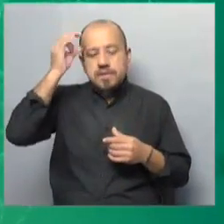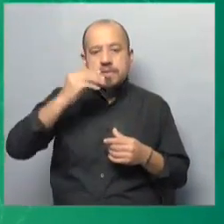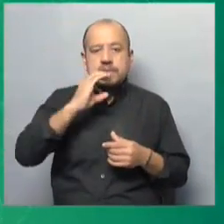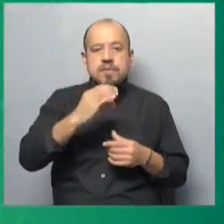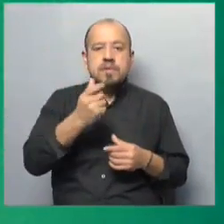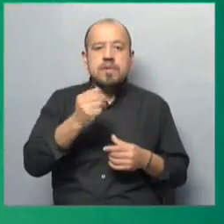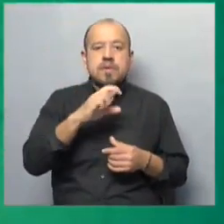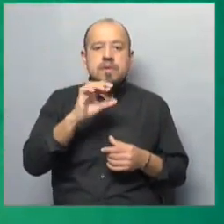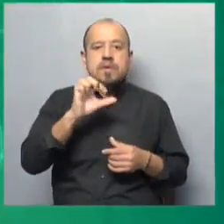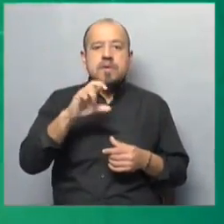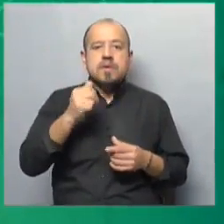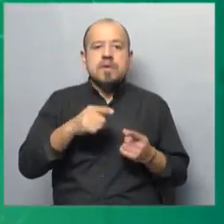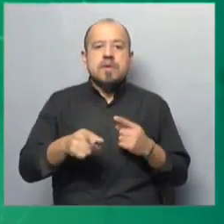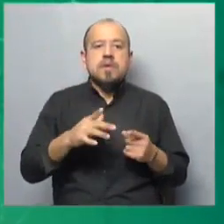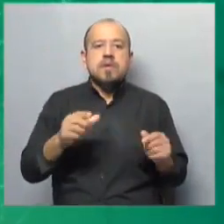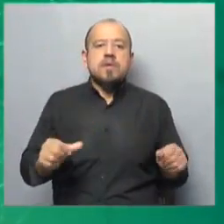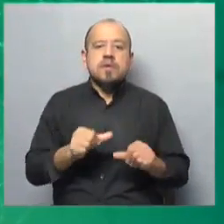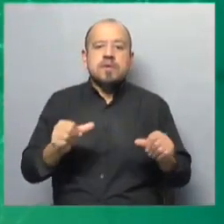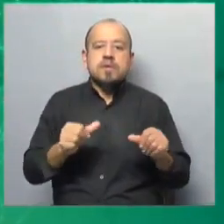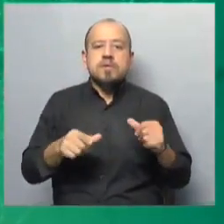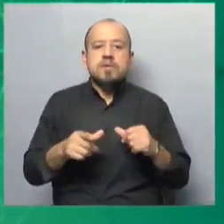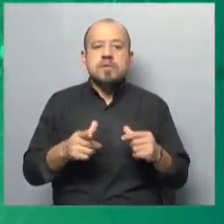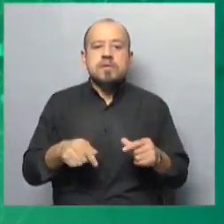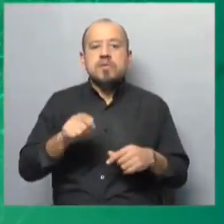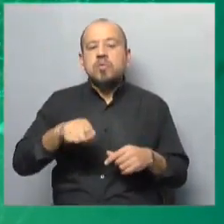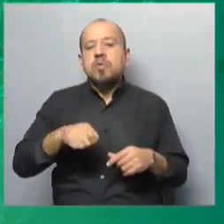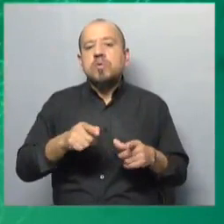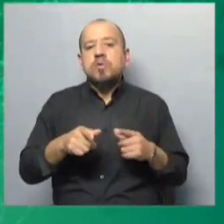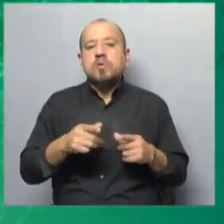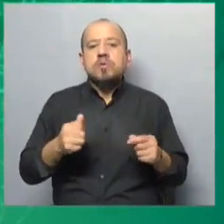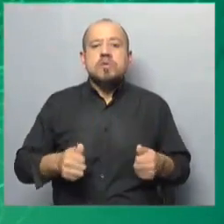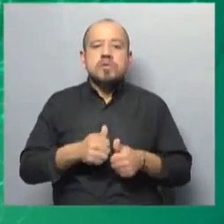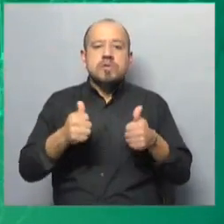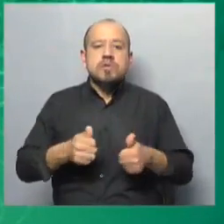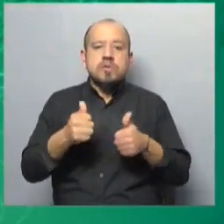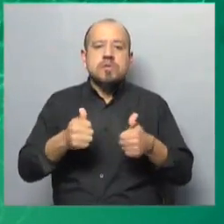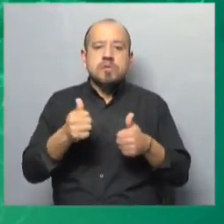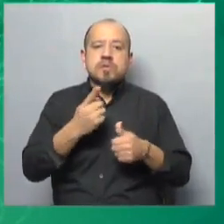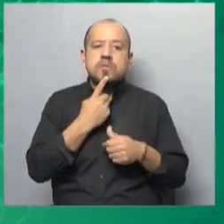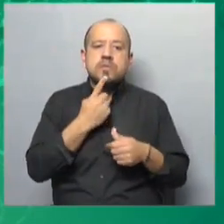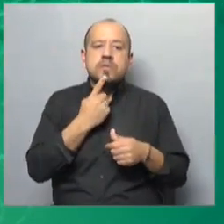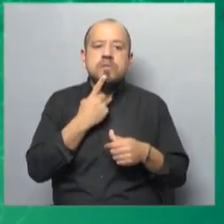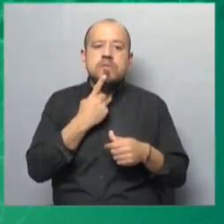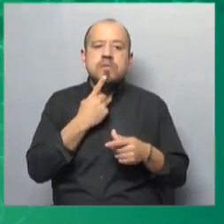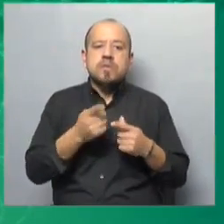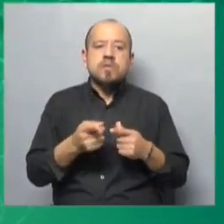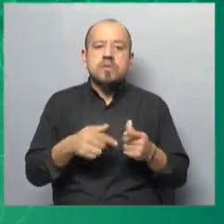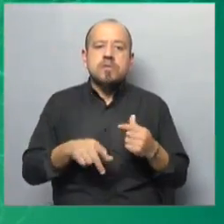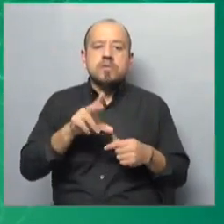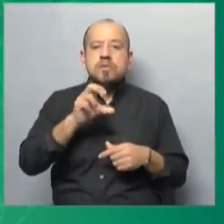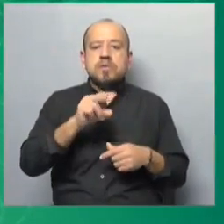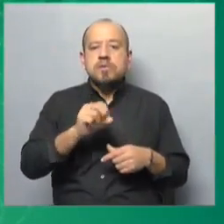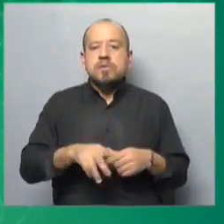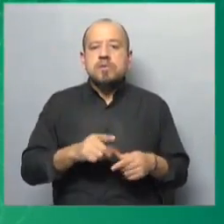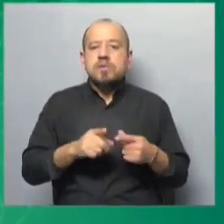Carrera, consideró que lo que se está haciendo es judicializar la actividad política y además respondió a las críticas de